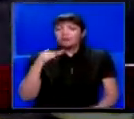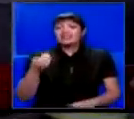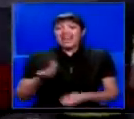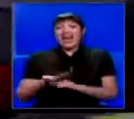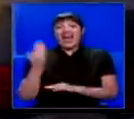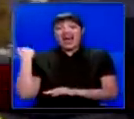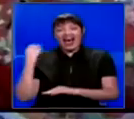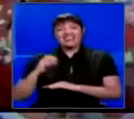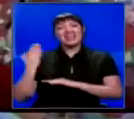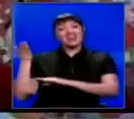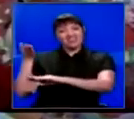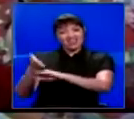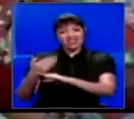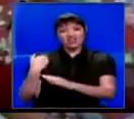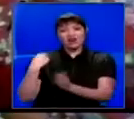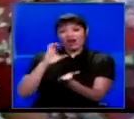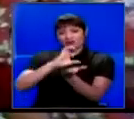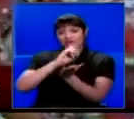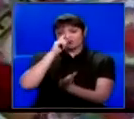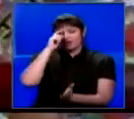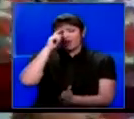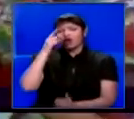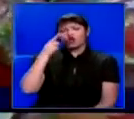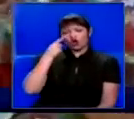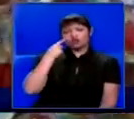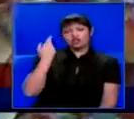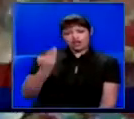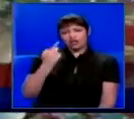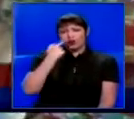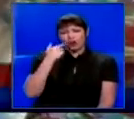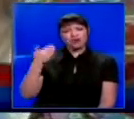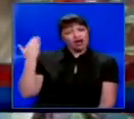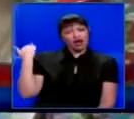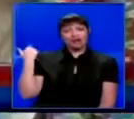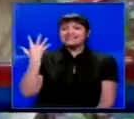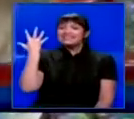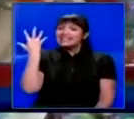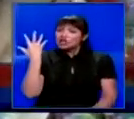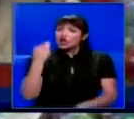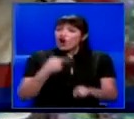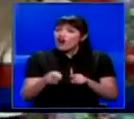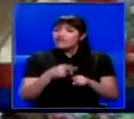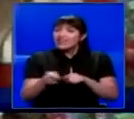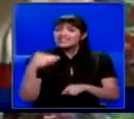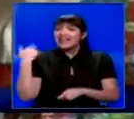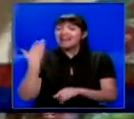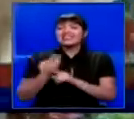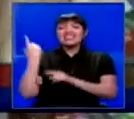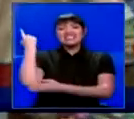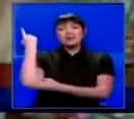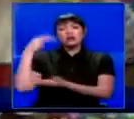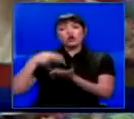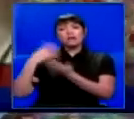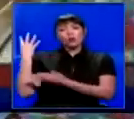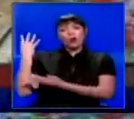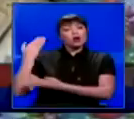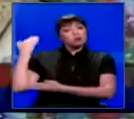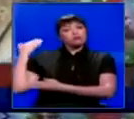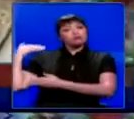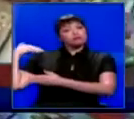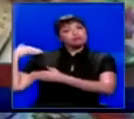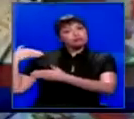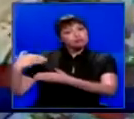hospital de Iquique. Don Alberto es un paciente conocido del hospital. Ha estado 5 veces hospitalizado desde diciembre del 2004,